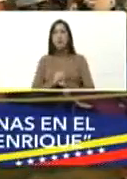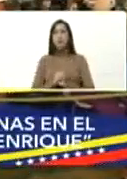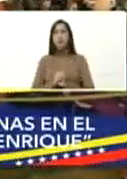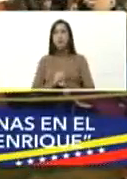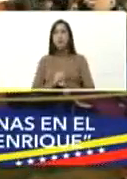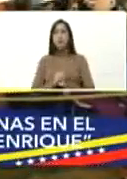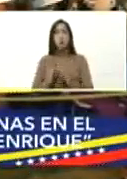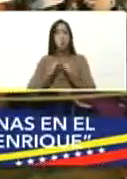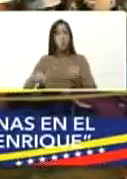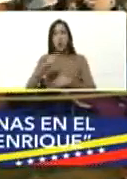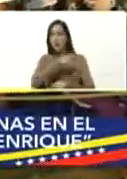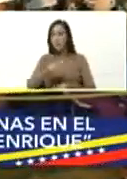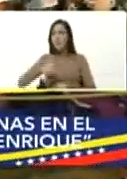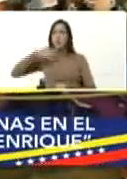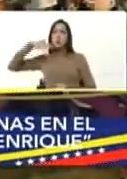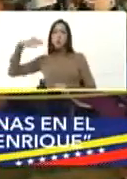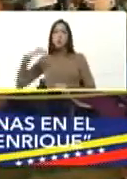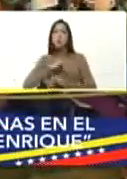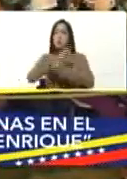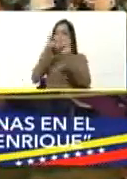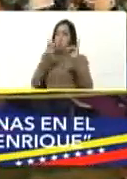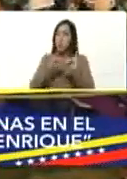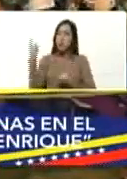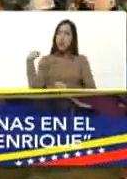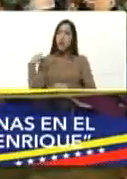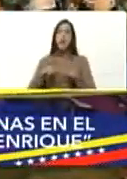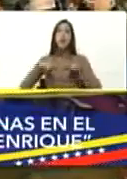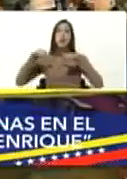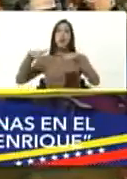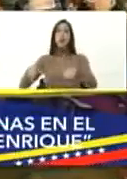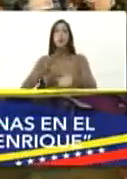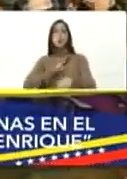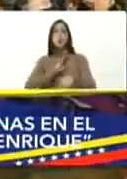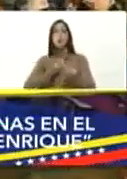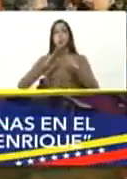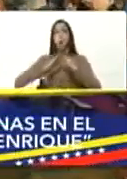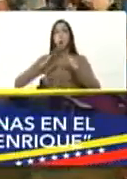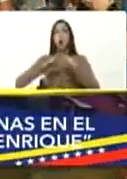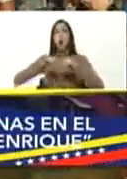sientan orgullosos y felices de tener su título de propiedad de tierra.